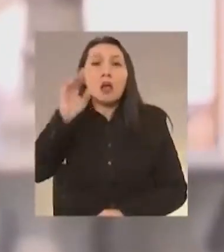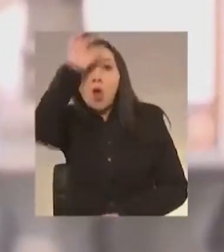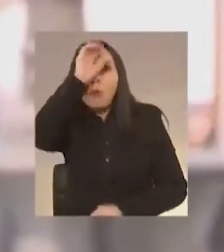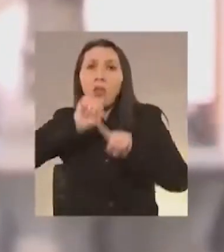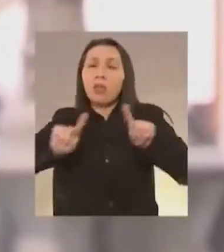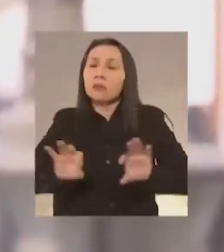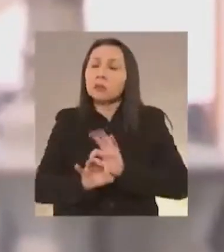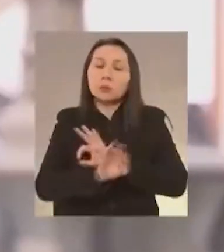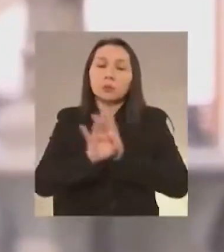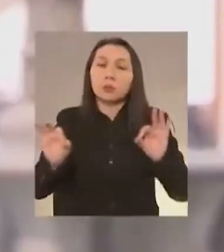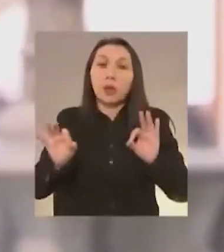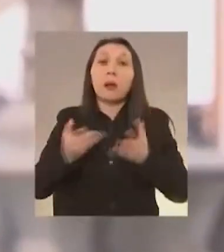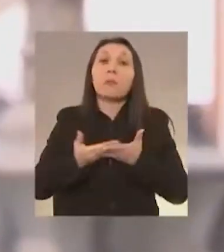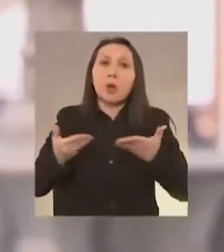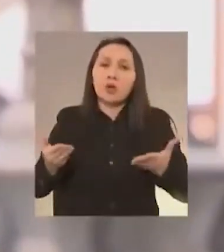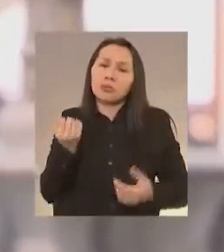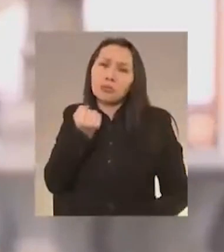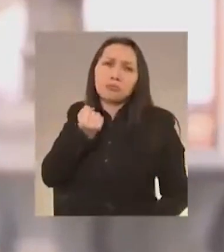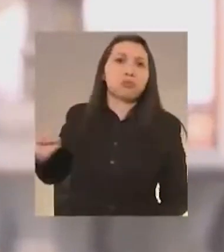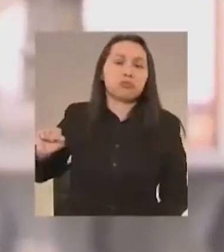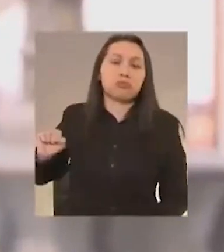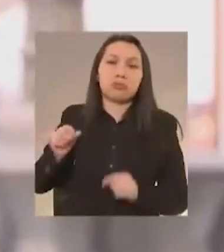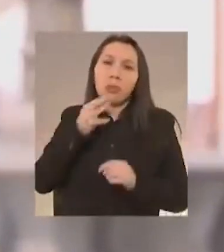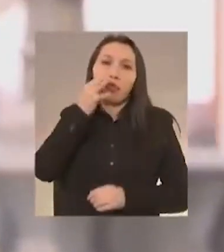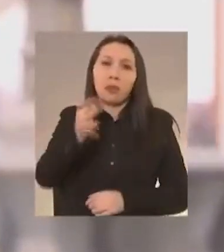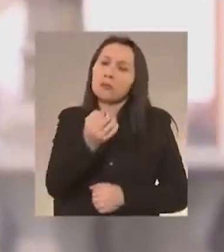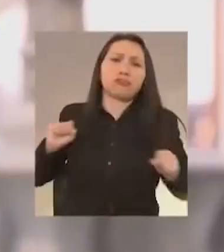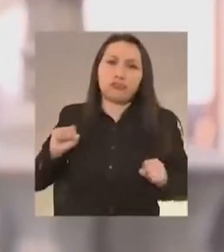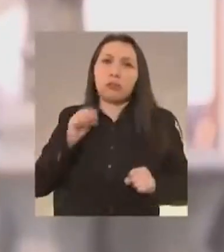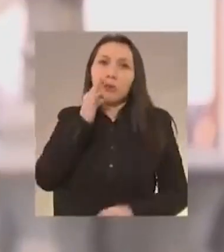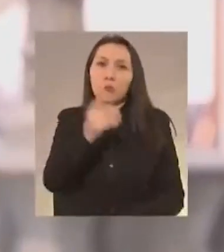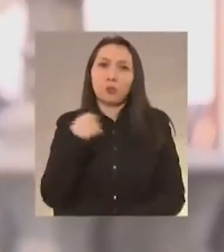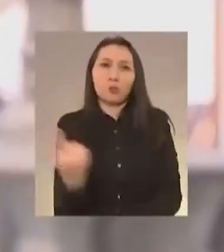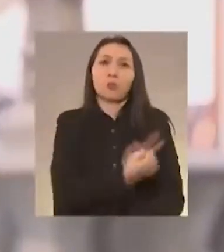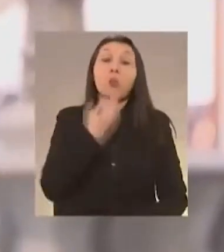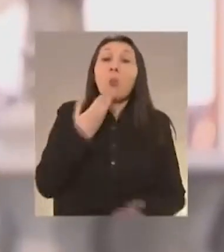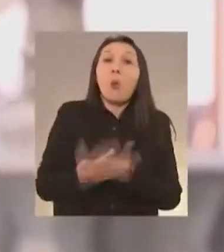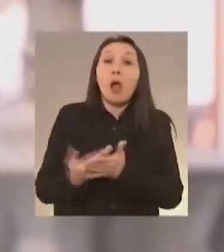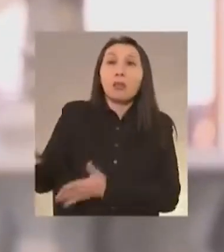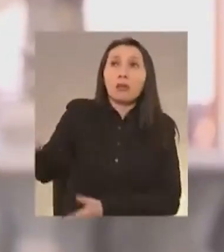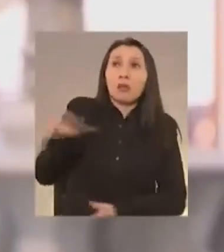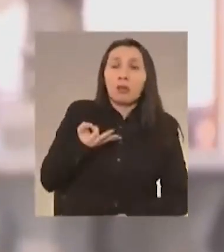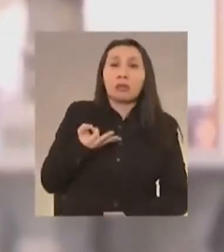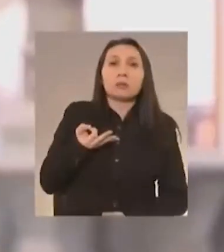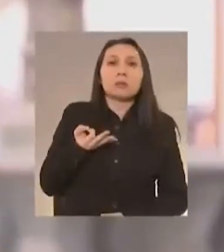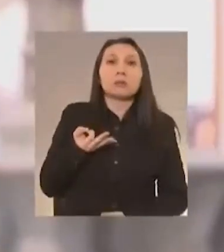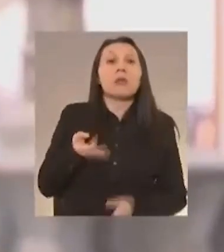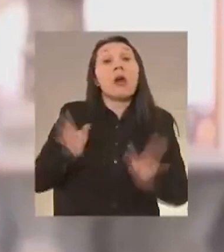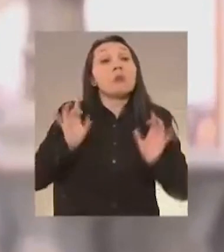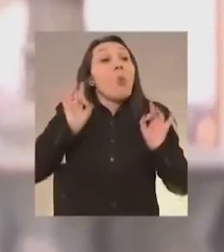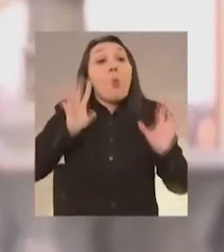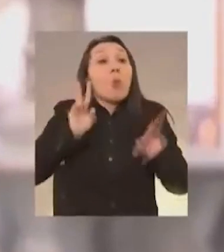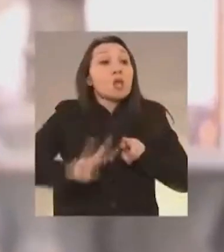distinto. Y por eso nos revelamos, nos revelamos cuando nos dicen que no había otra